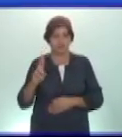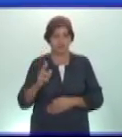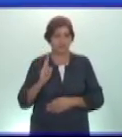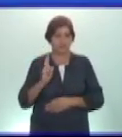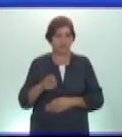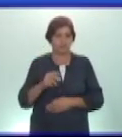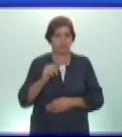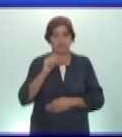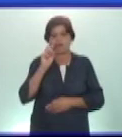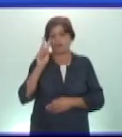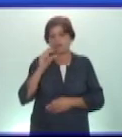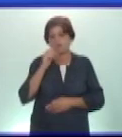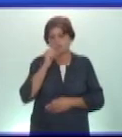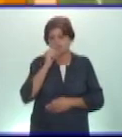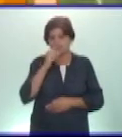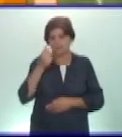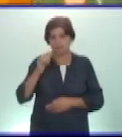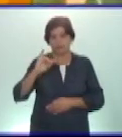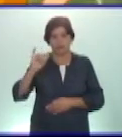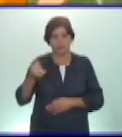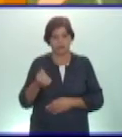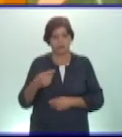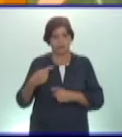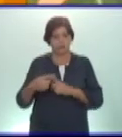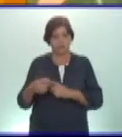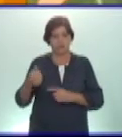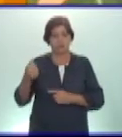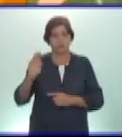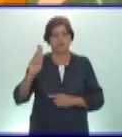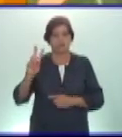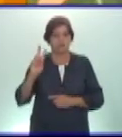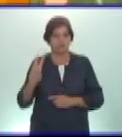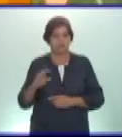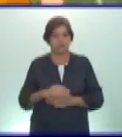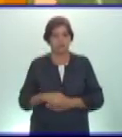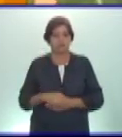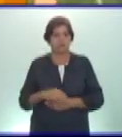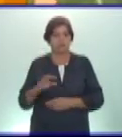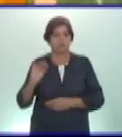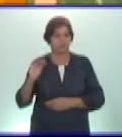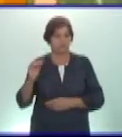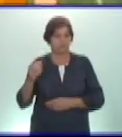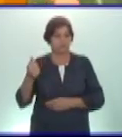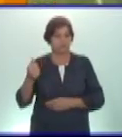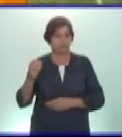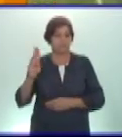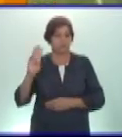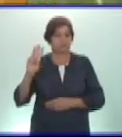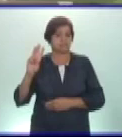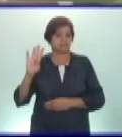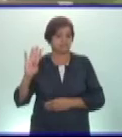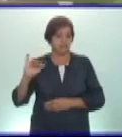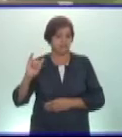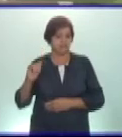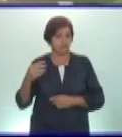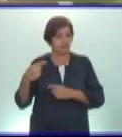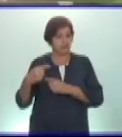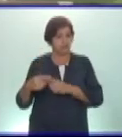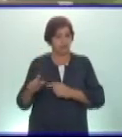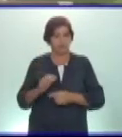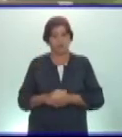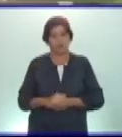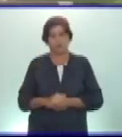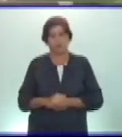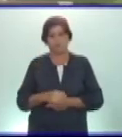un adjetivo o de otro adverbio. Dicen cosas del verbo, de un adjetivo o de otro adverbio, ¿no? Claro,